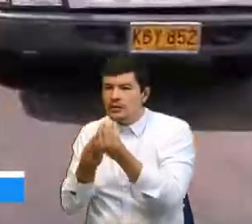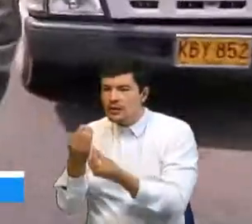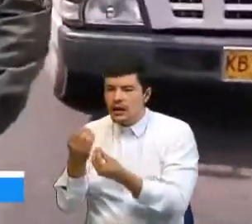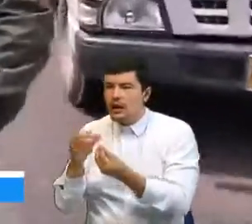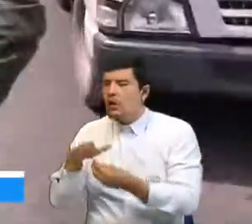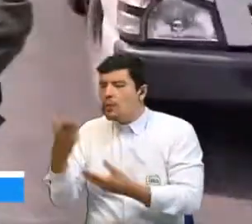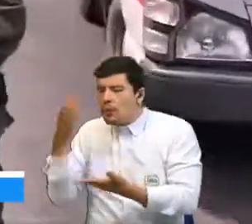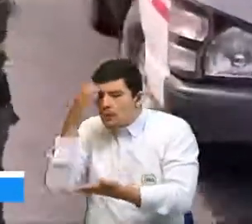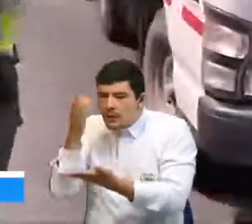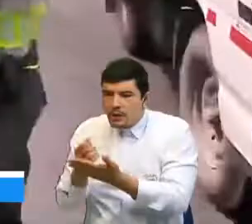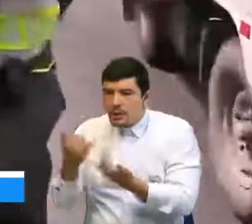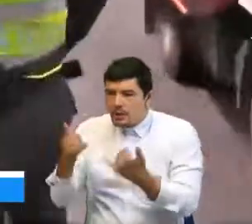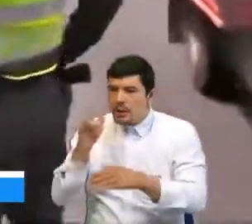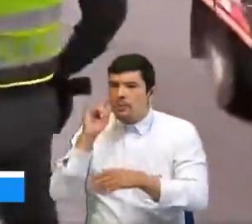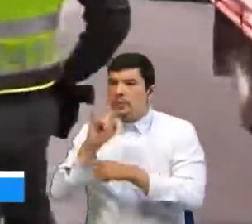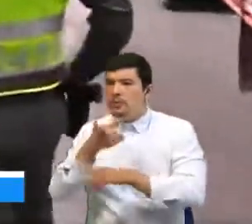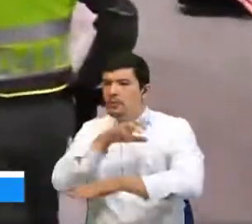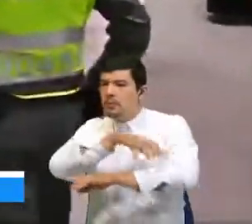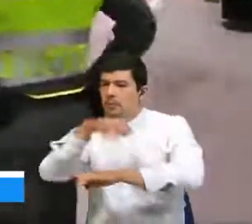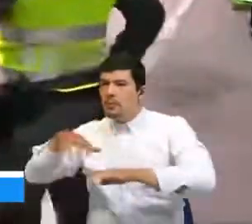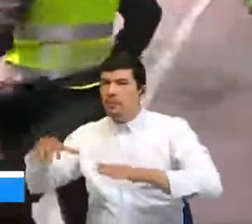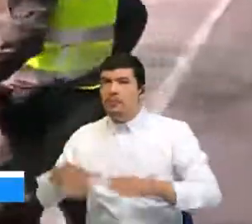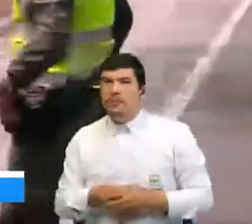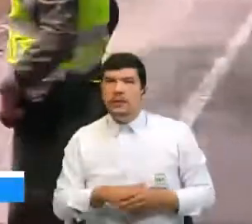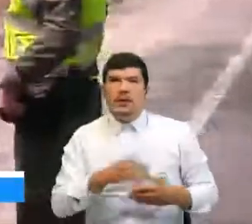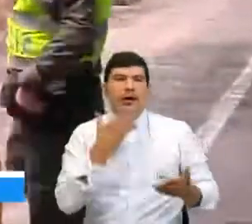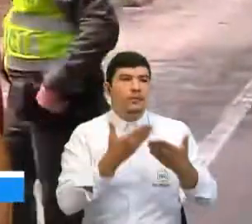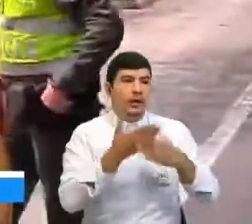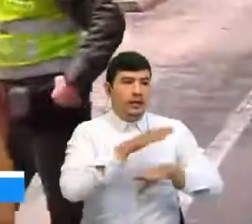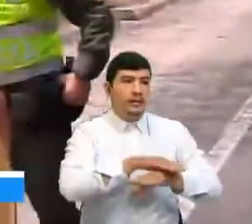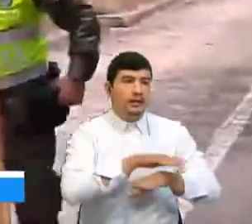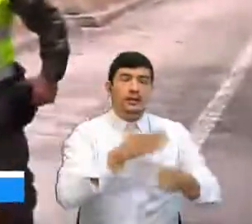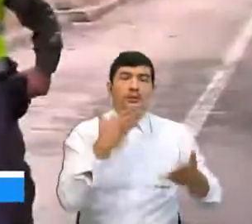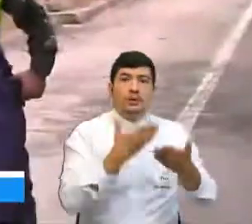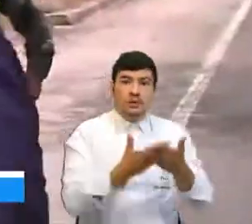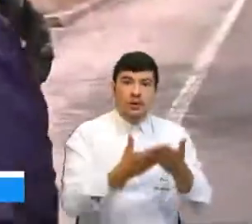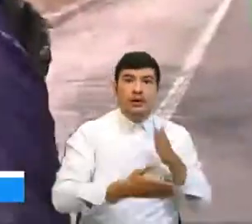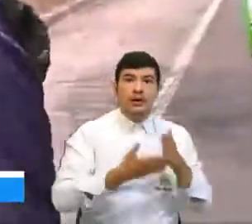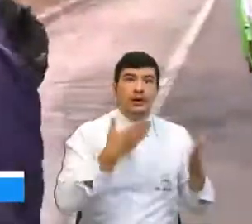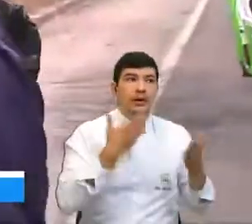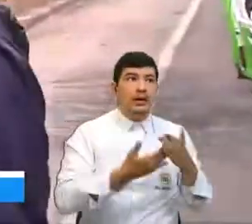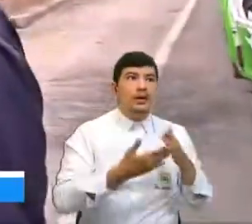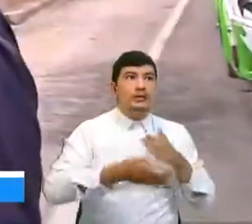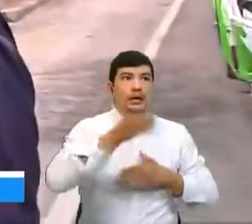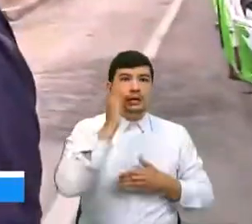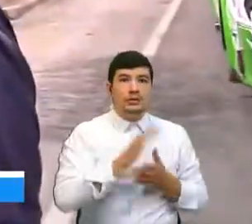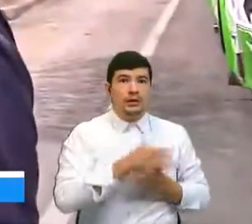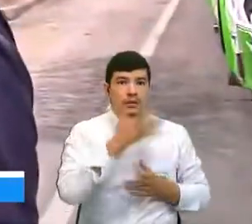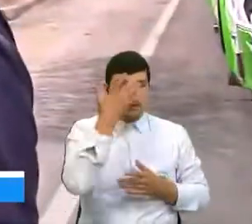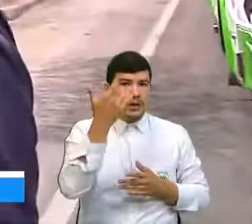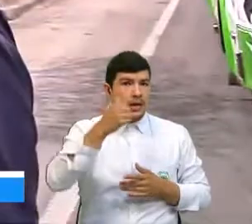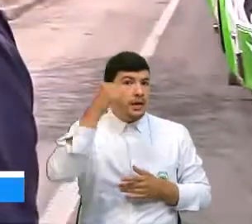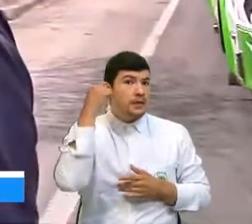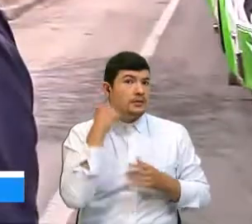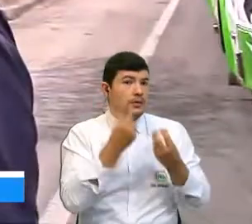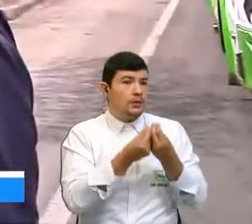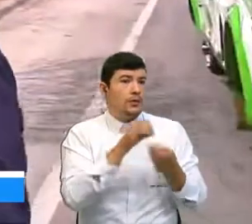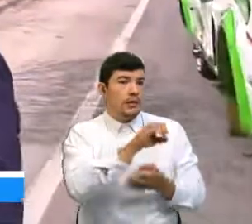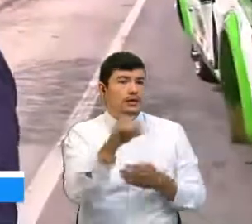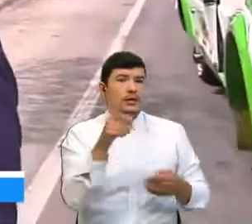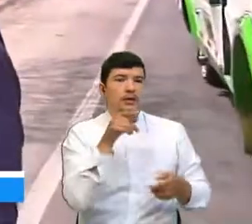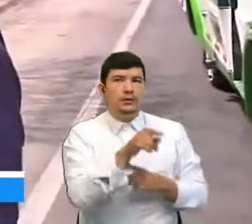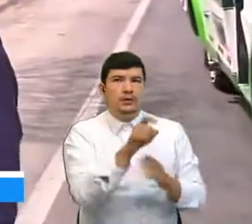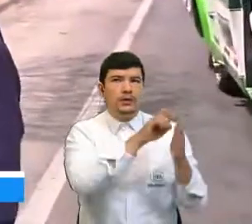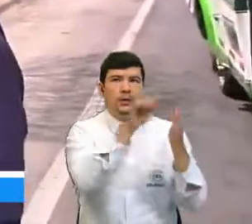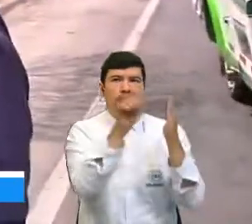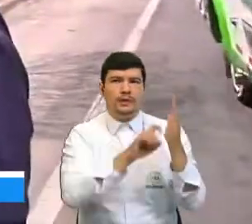realizando aquí en estos momentos? Muy bien, gracias a Dios, muy bien, porque ayer pues un compañero sufrió ahí una que le pintaban el